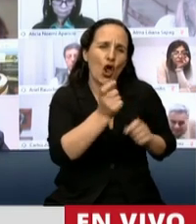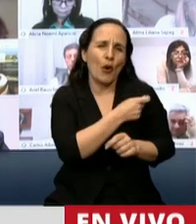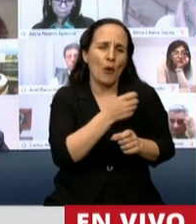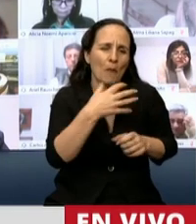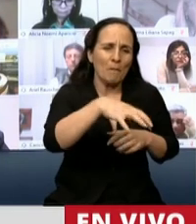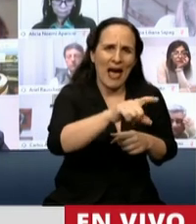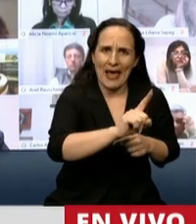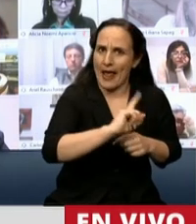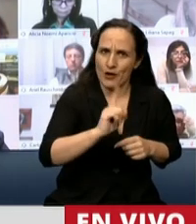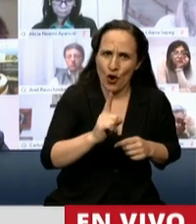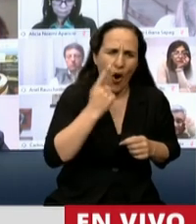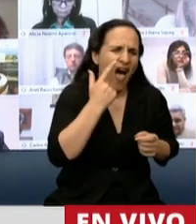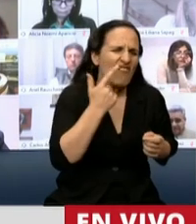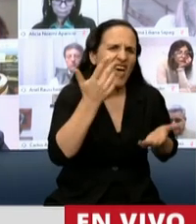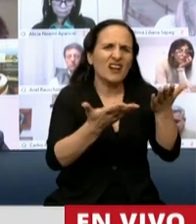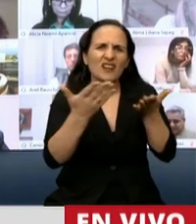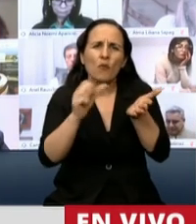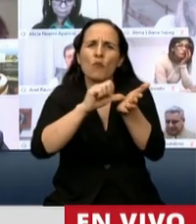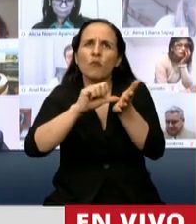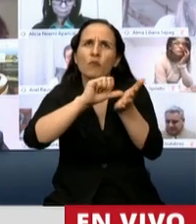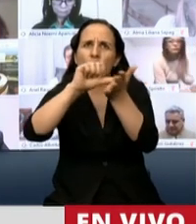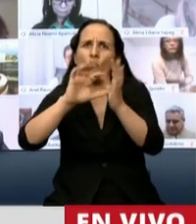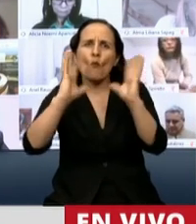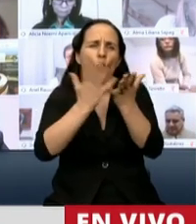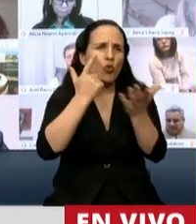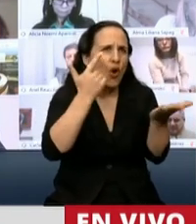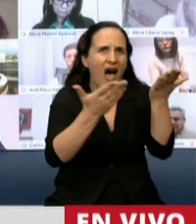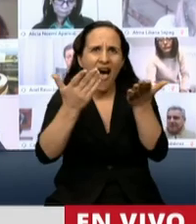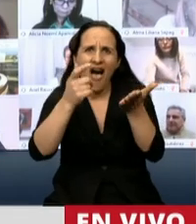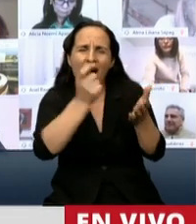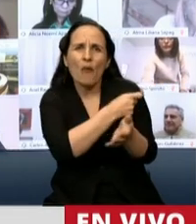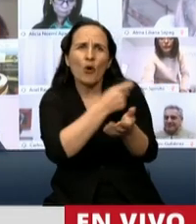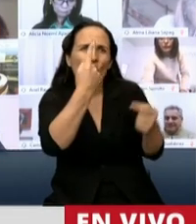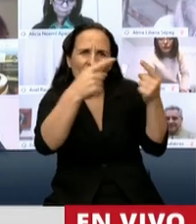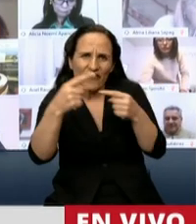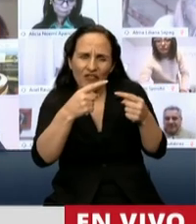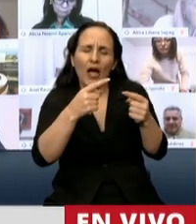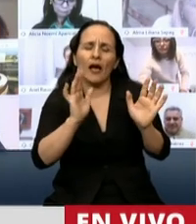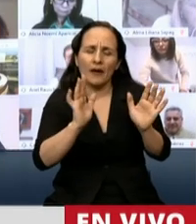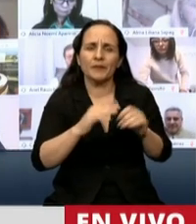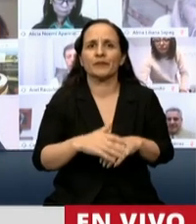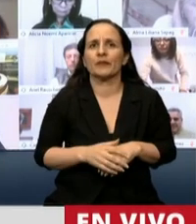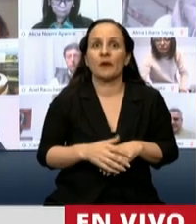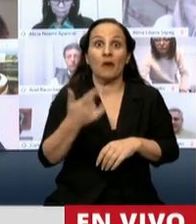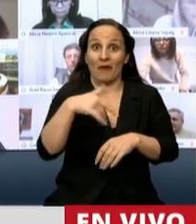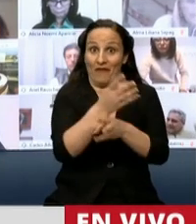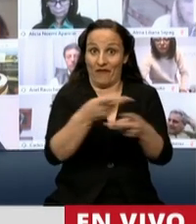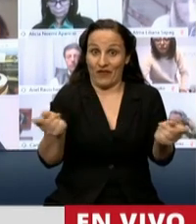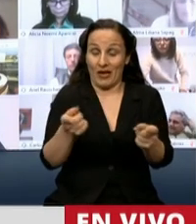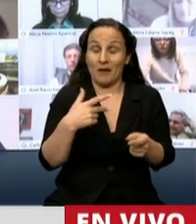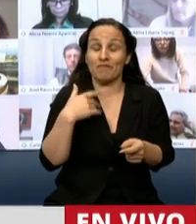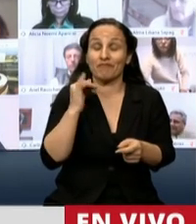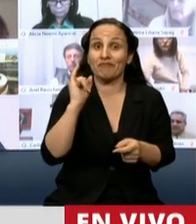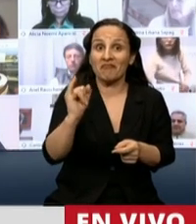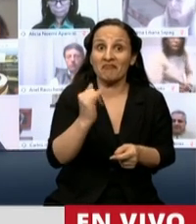una de las opciones que existen en el mundo para poder estar a la altura de las circunstancias. Y para finalizar, señor presidente,